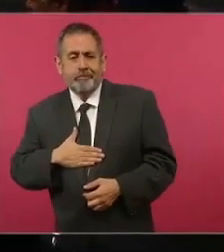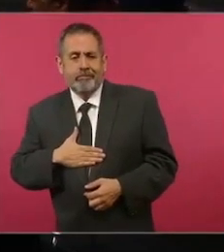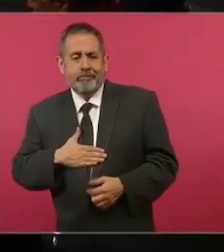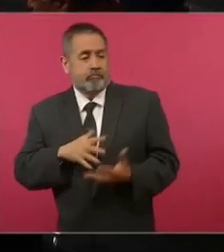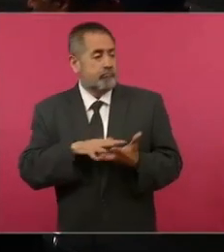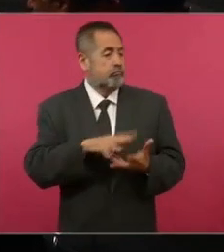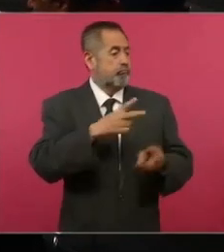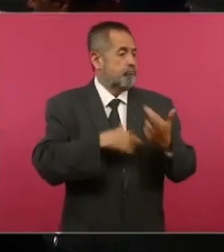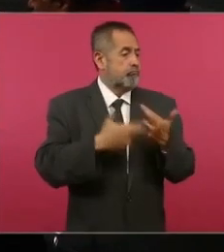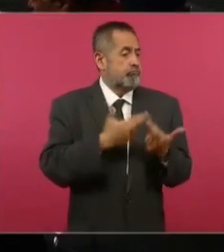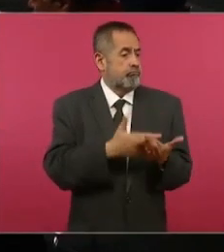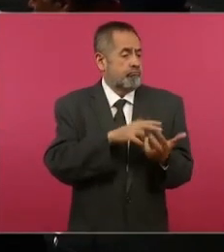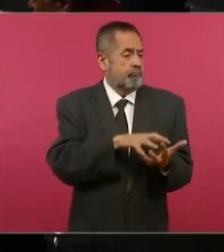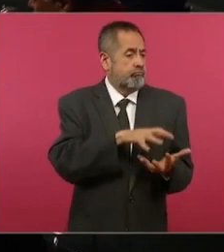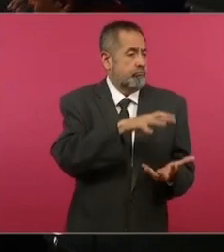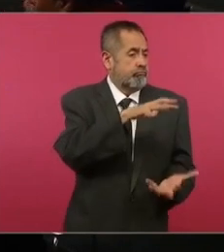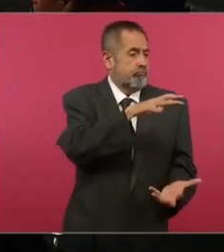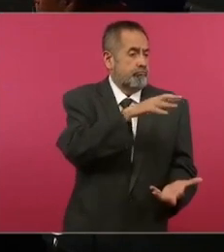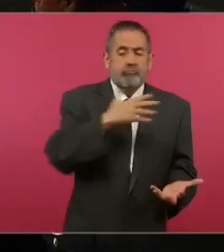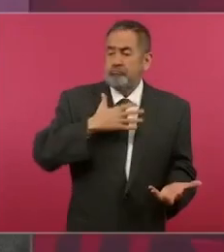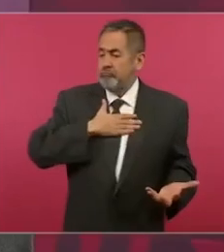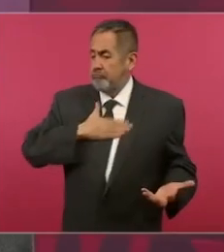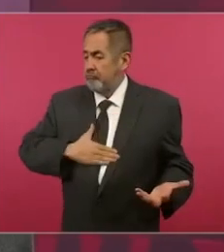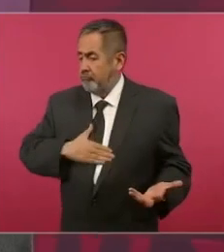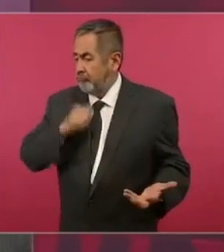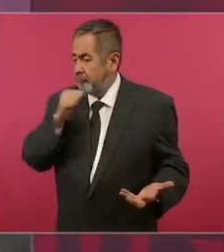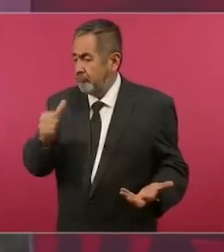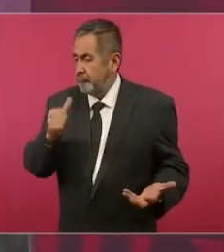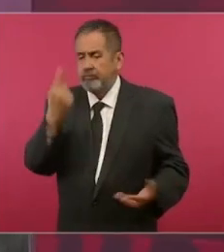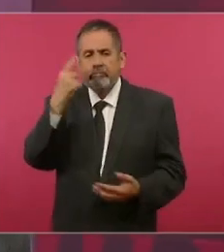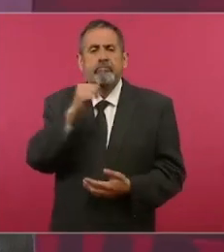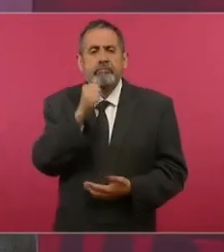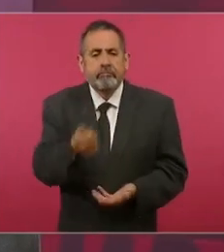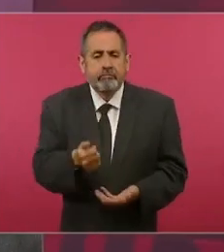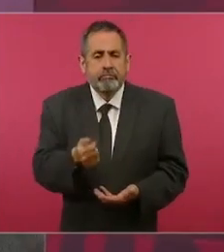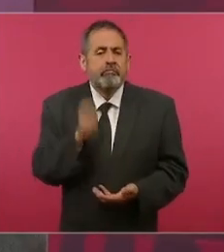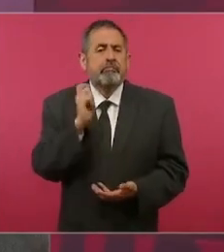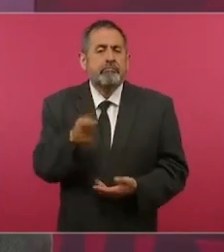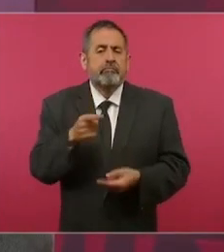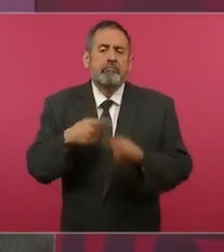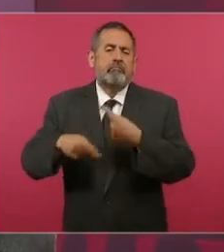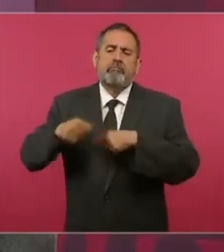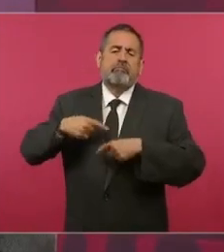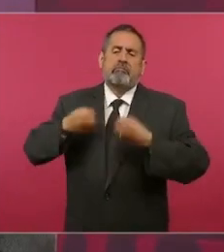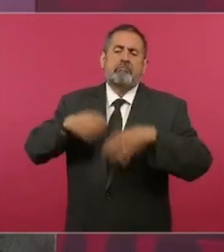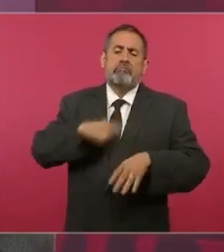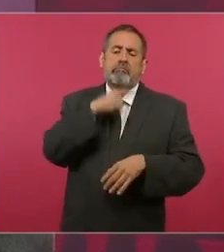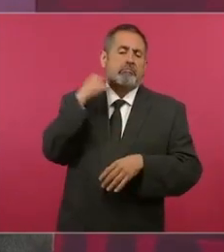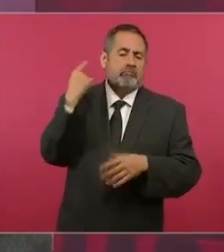Y progreso sin justicia a veces es retroceso.